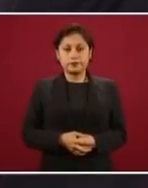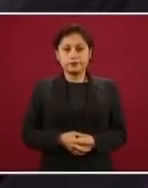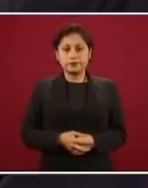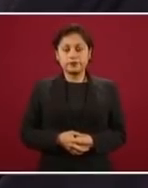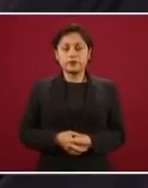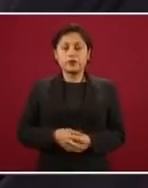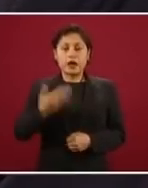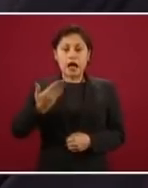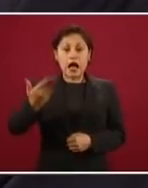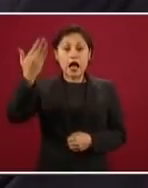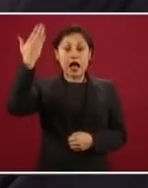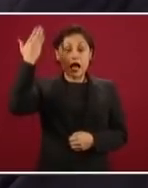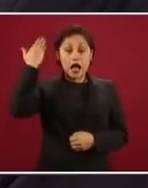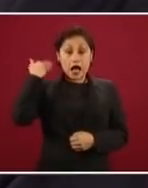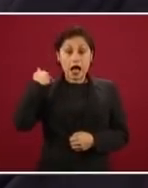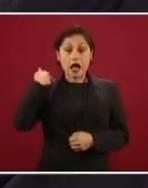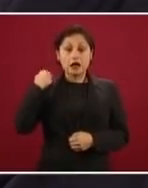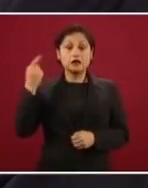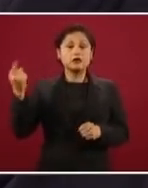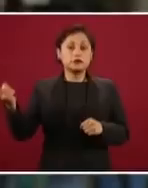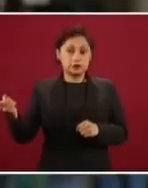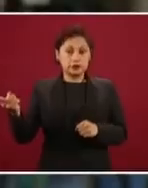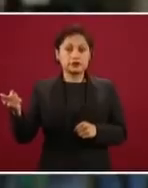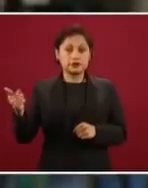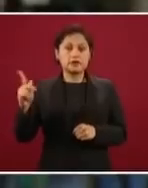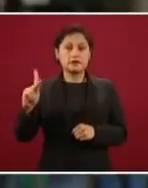subordinada al ejecutivo